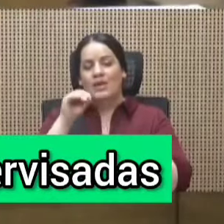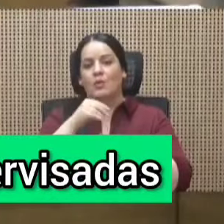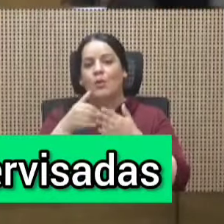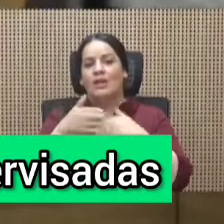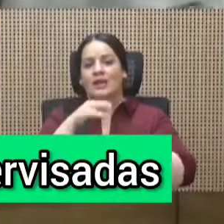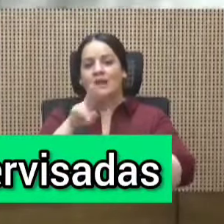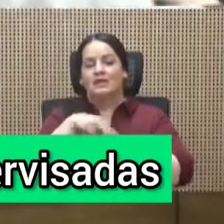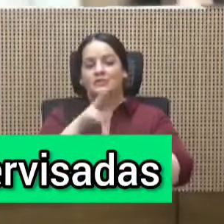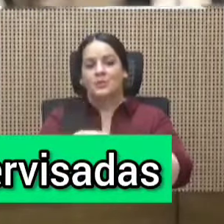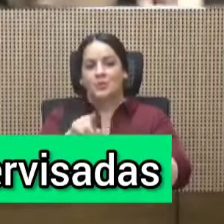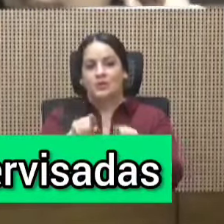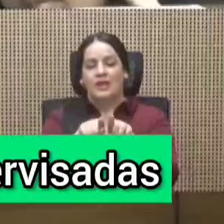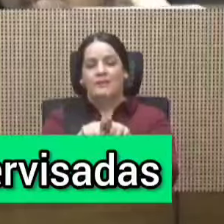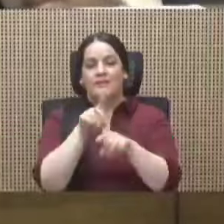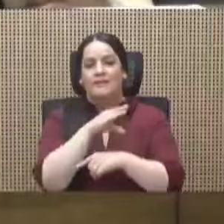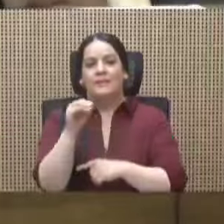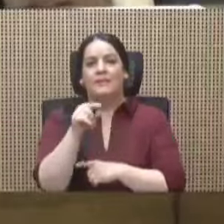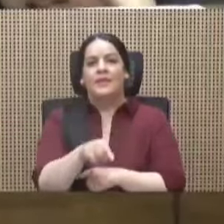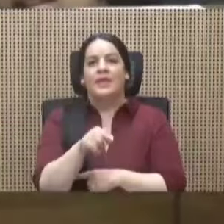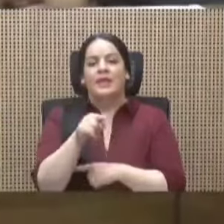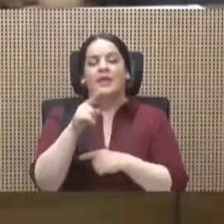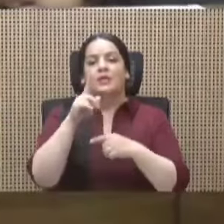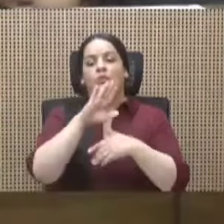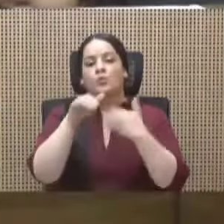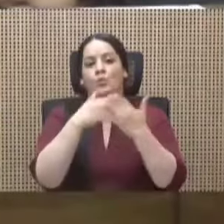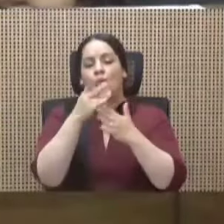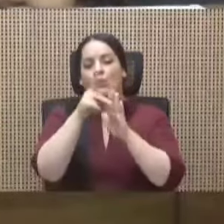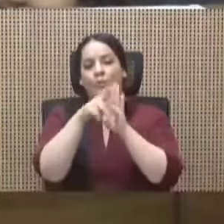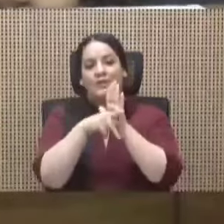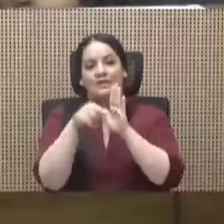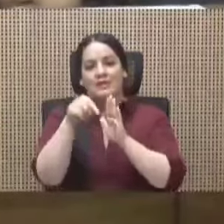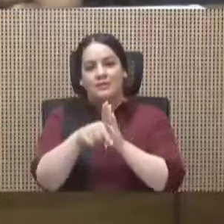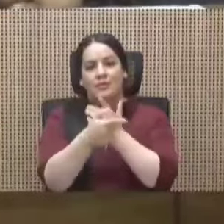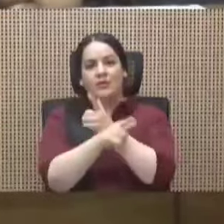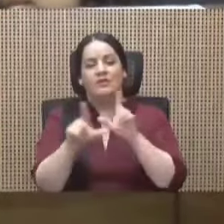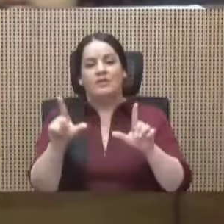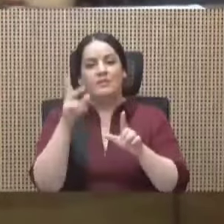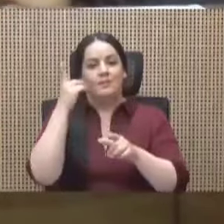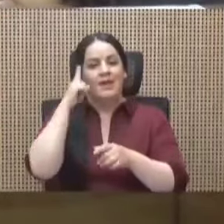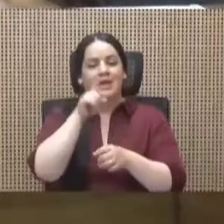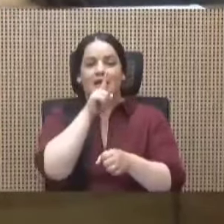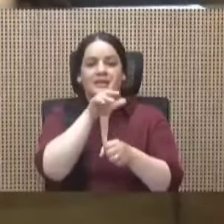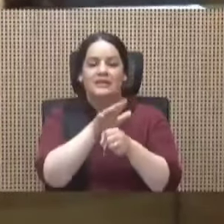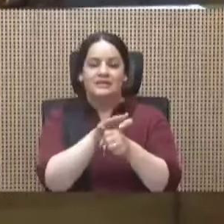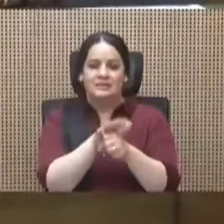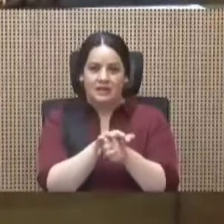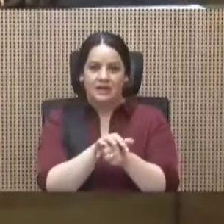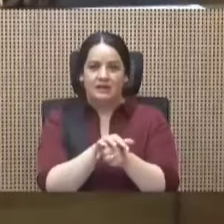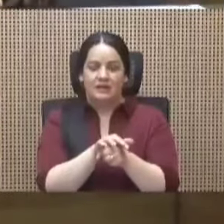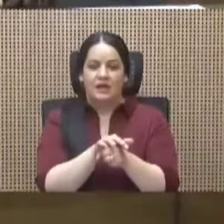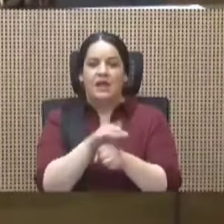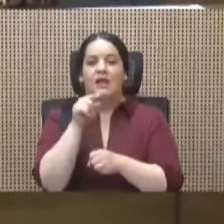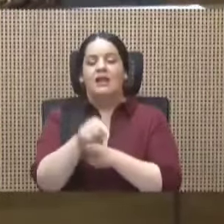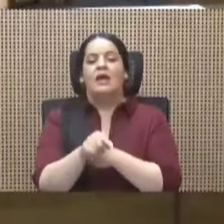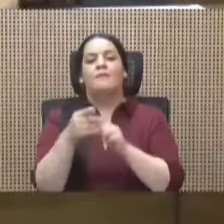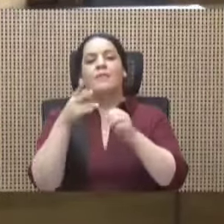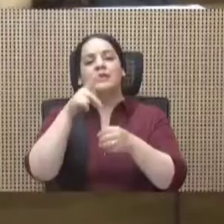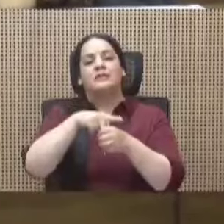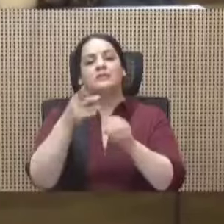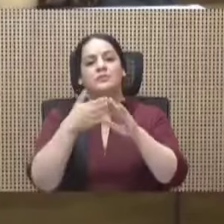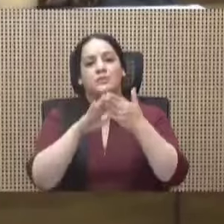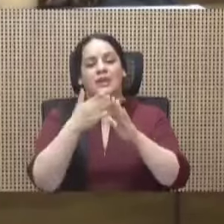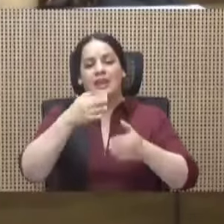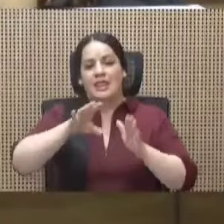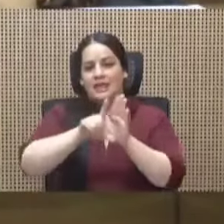elecciones libres, transparentes, justas, supervisadas son mecanismos indispensables para garantizar la participación ciudadana y la legitimidad de los gobiernos.